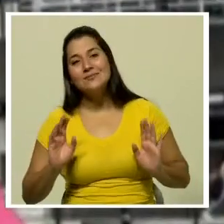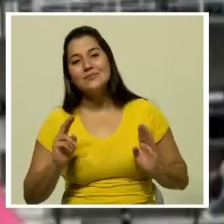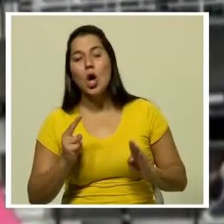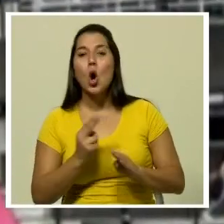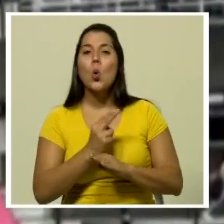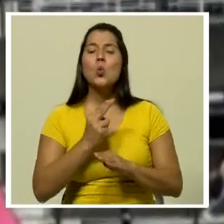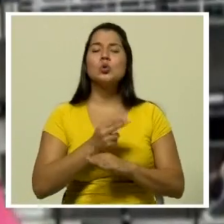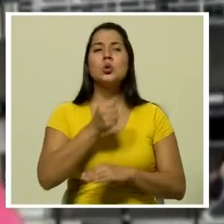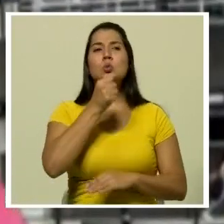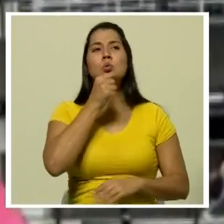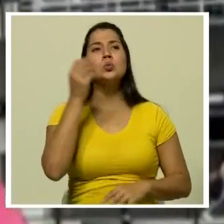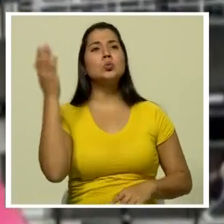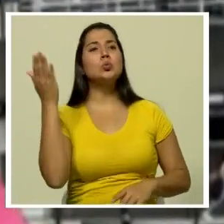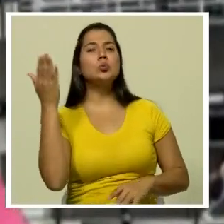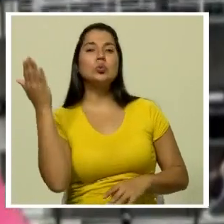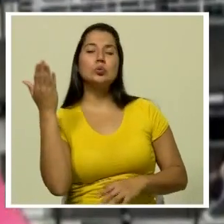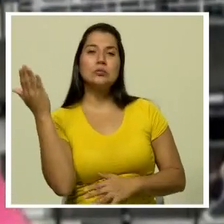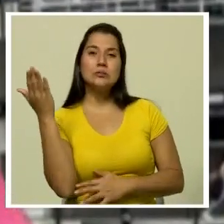y un discurso,